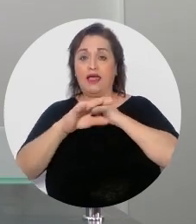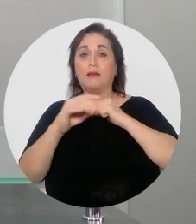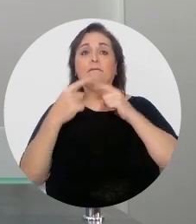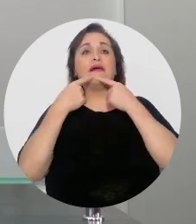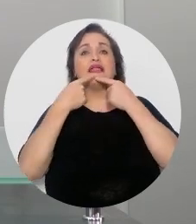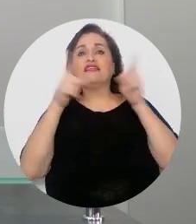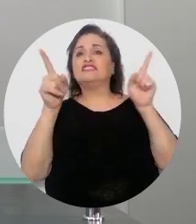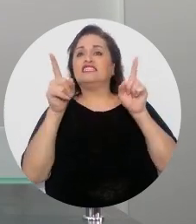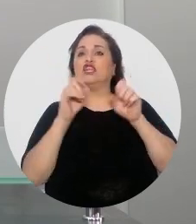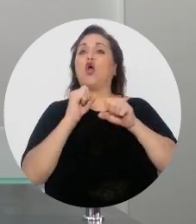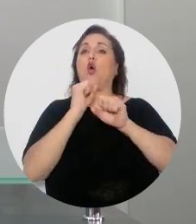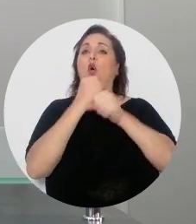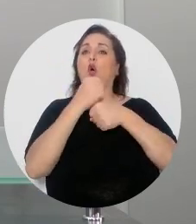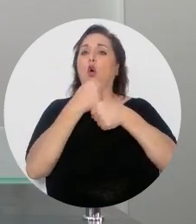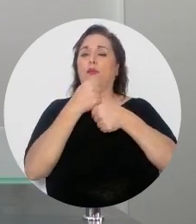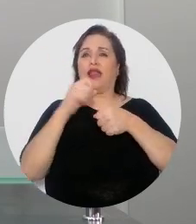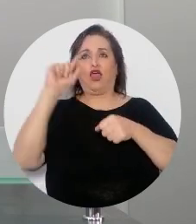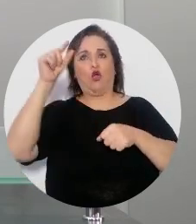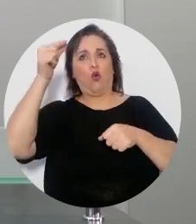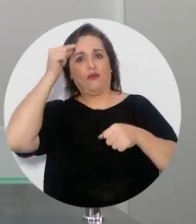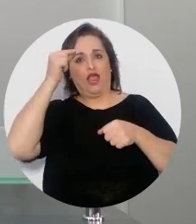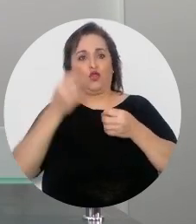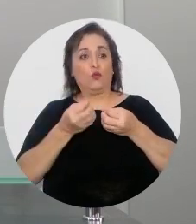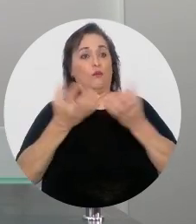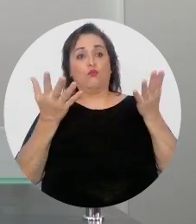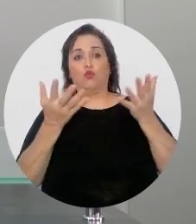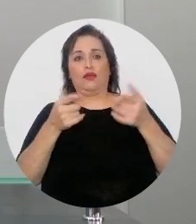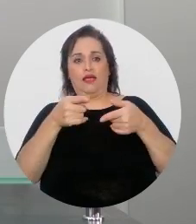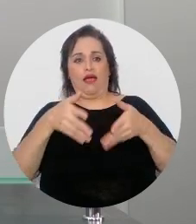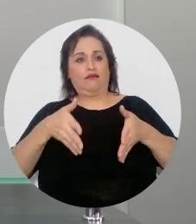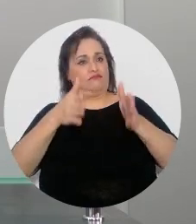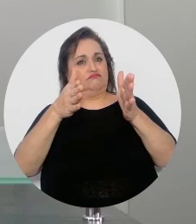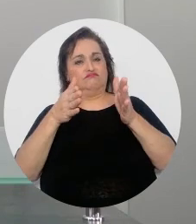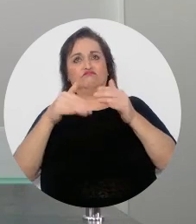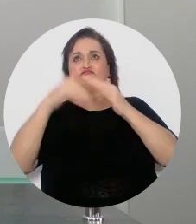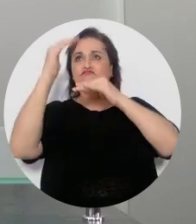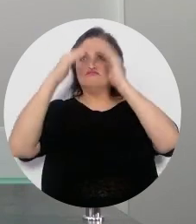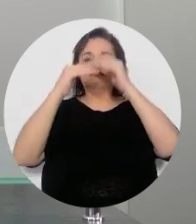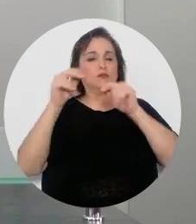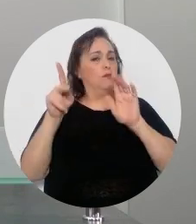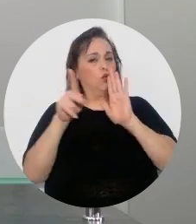pauta publicitaria para difundir su obra de gobierno o su obra pública.